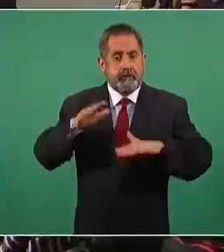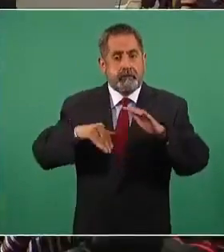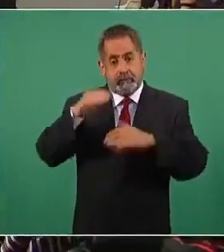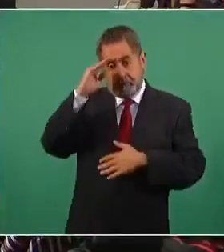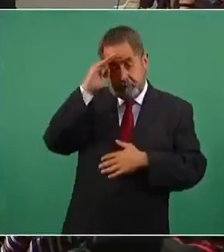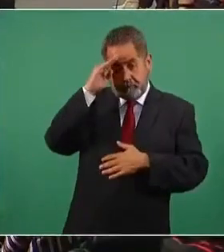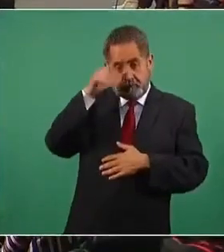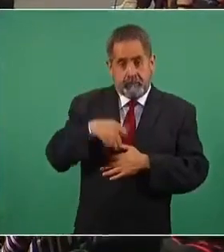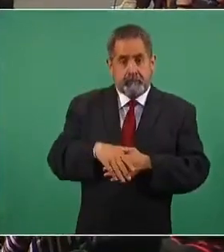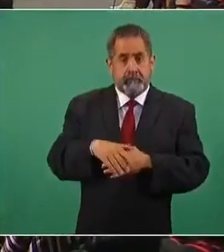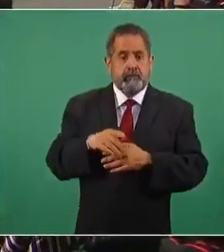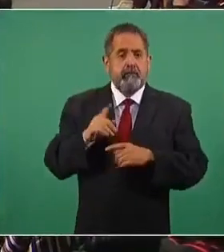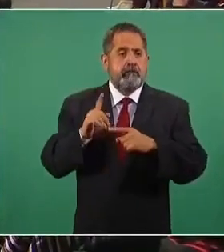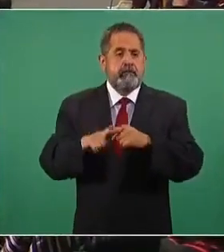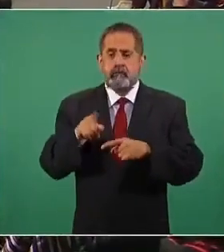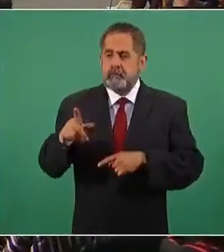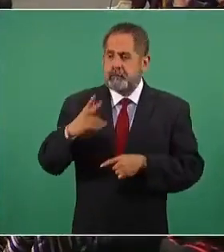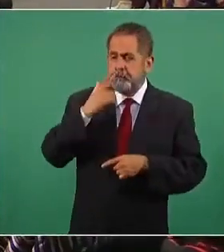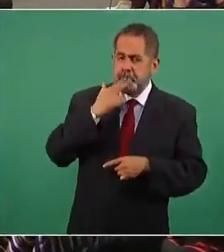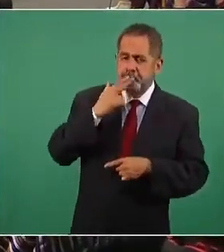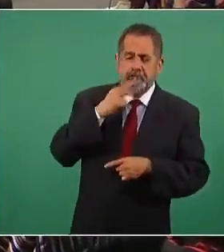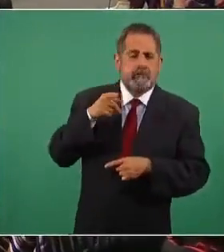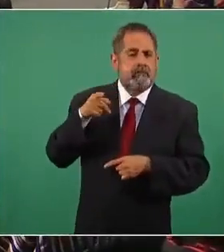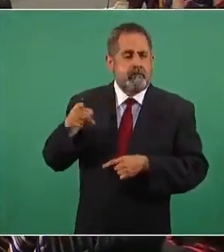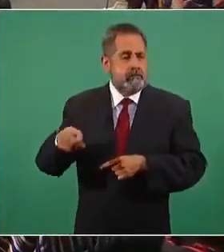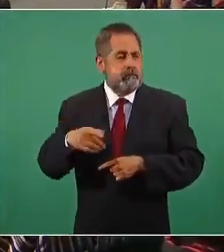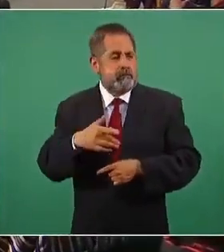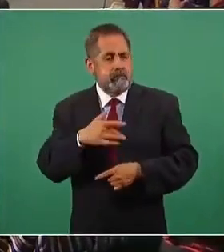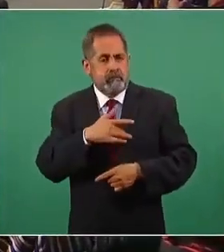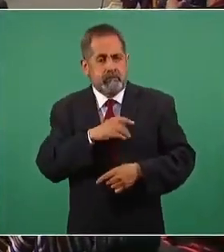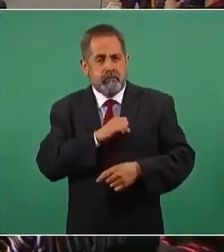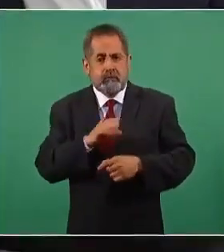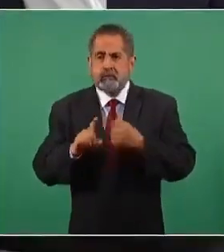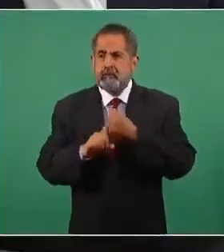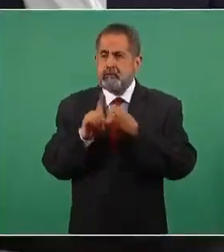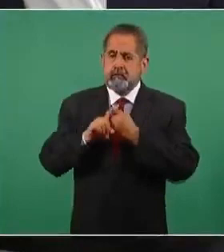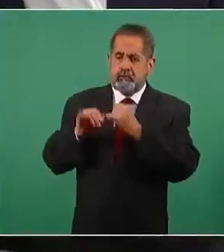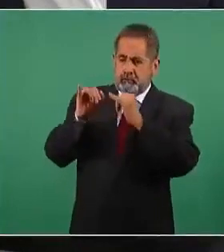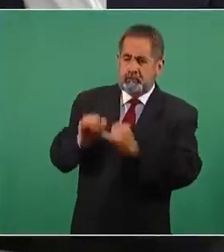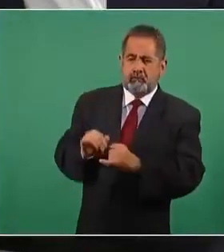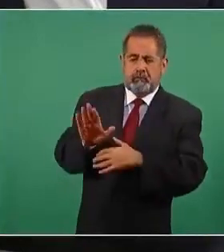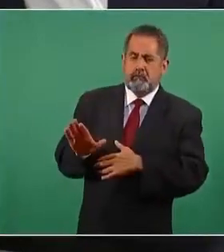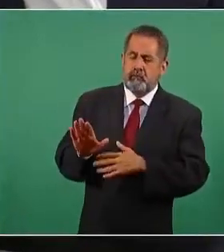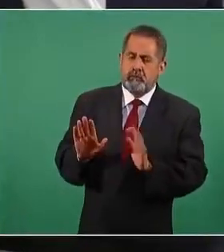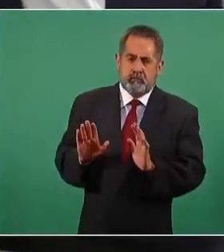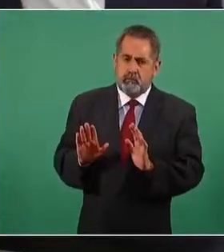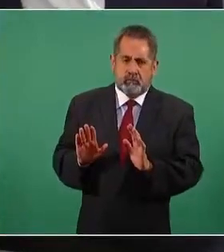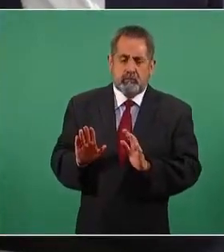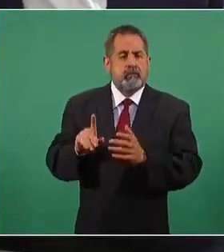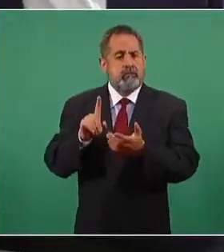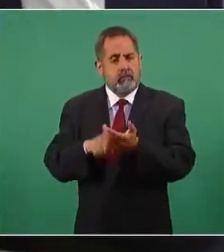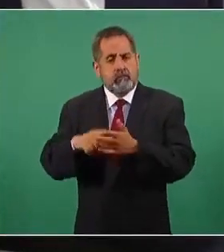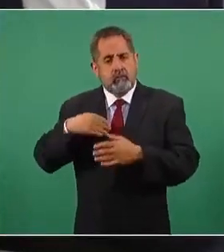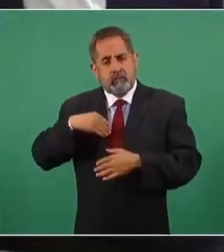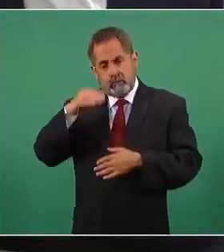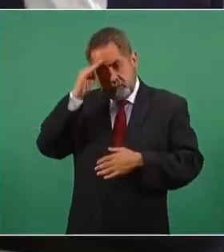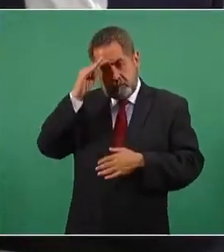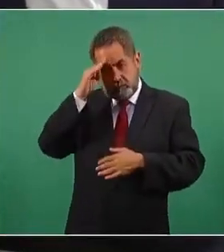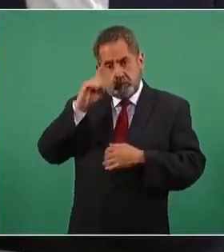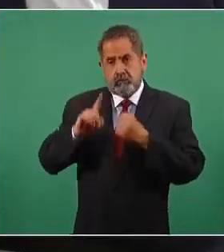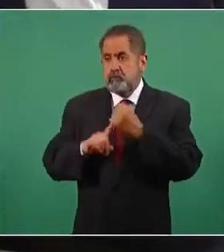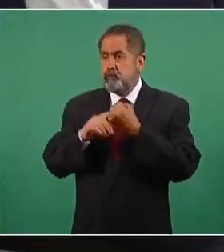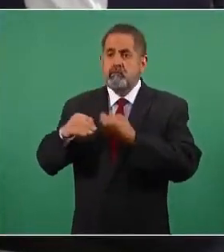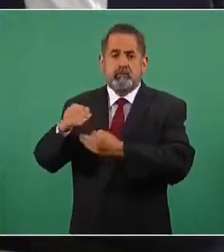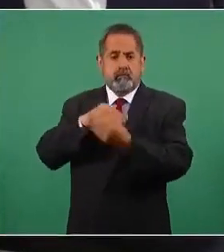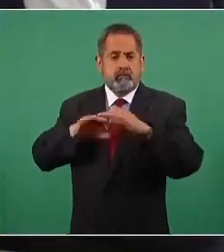presidente, que el que tiene diabetes, obesidad, hipertensión es el problema del individuo, pero yo pienso que es un problema de